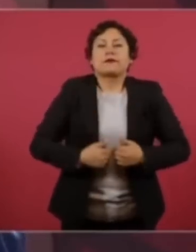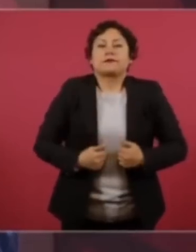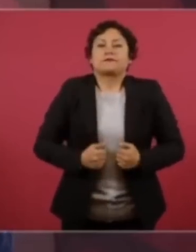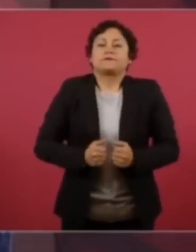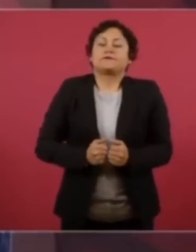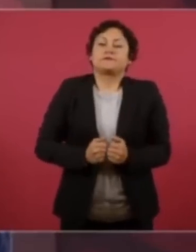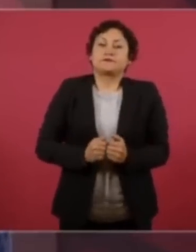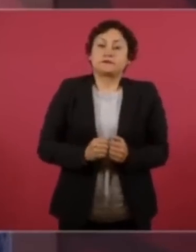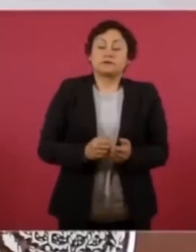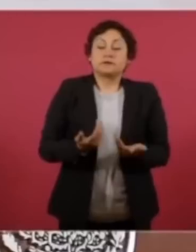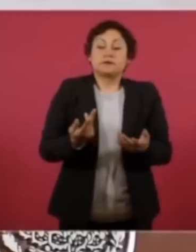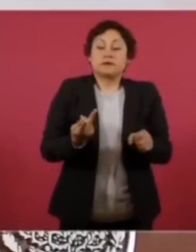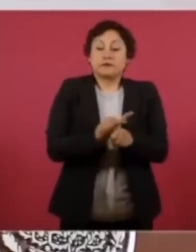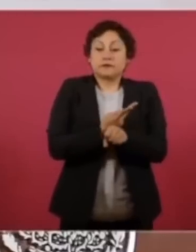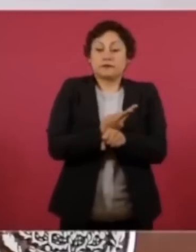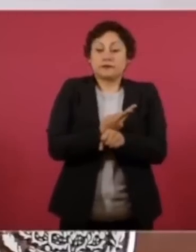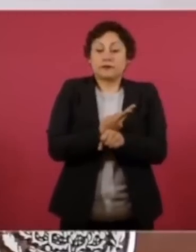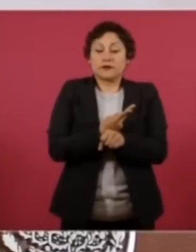al periodista